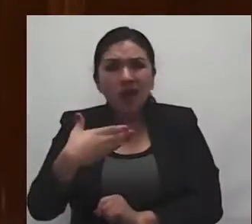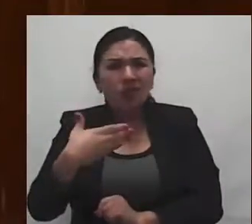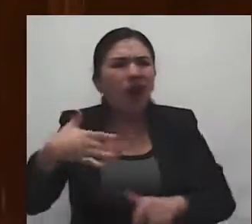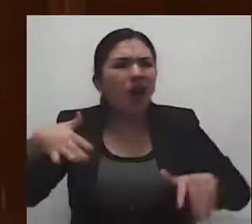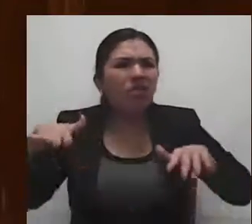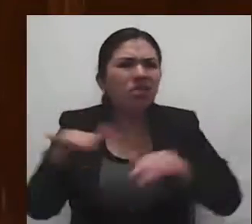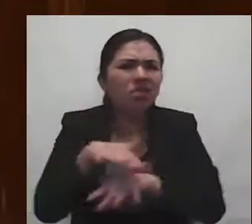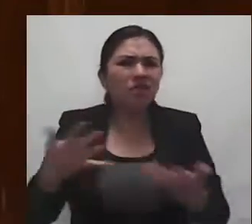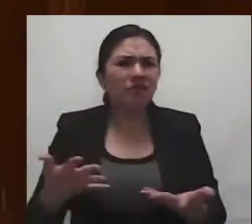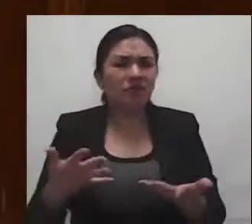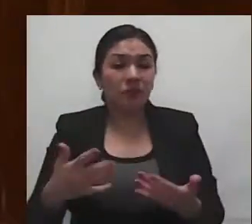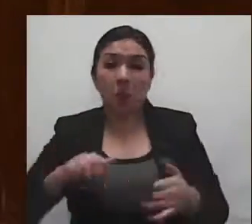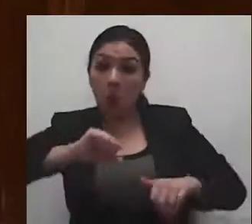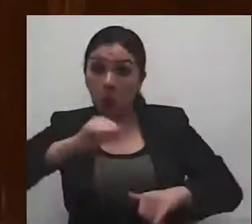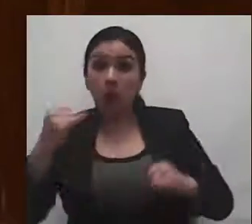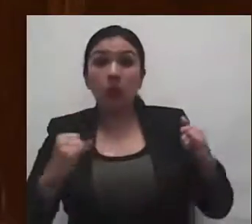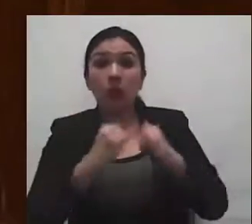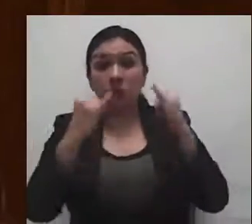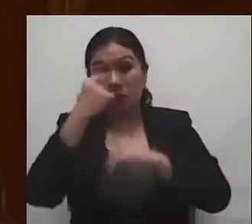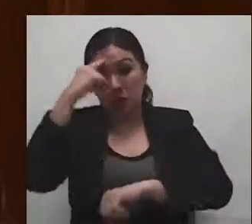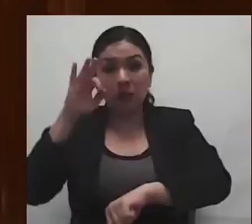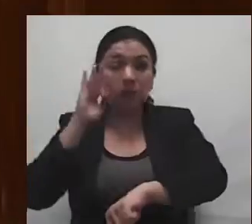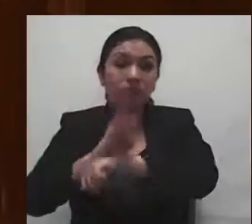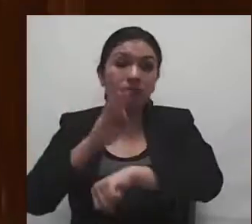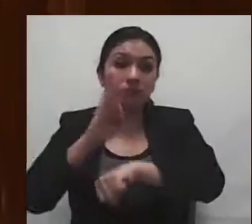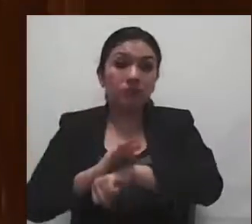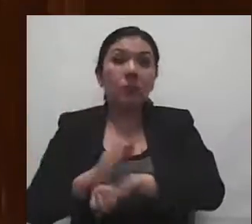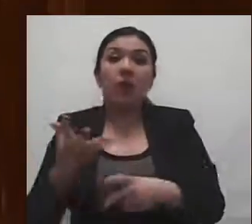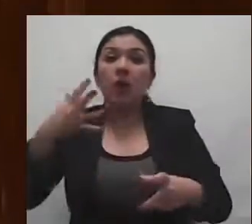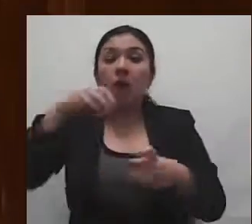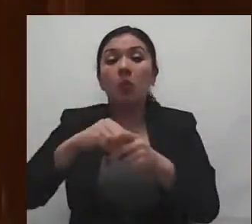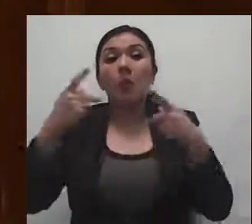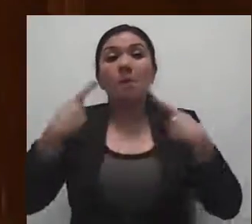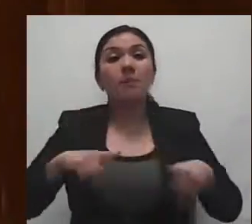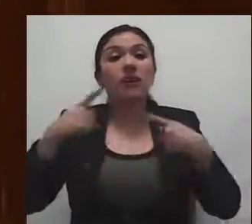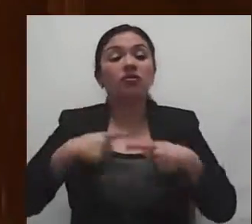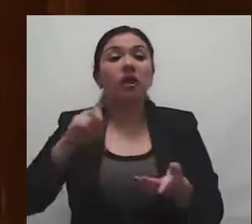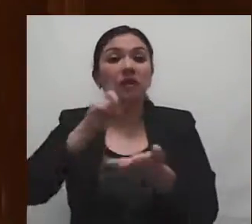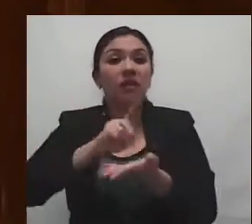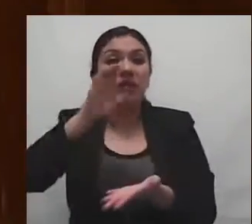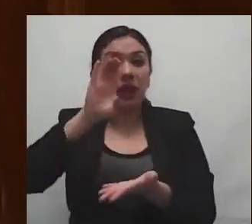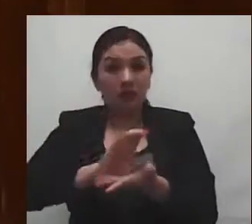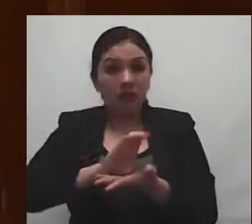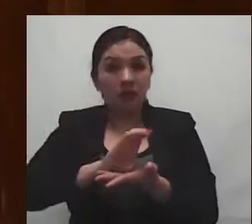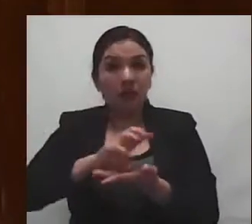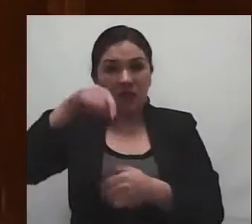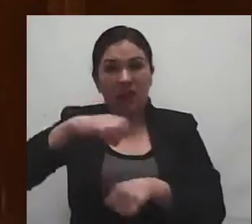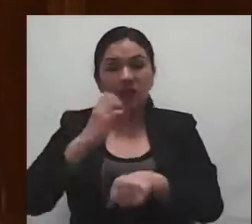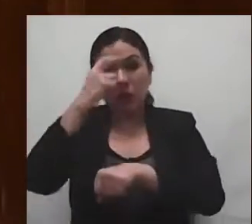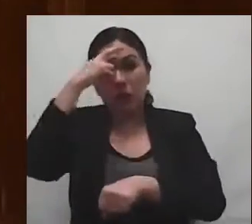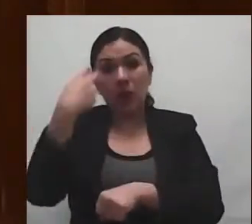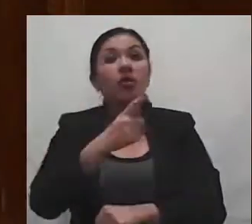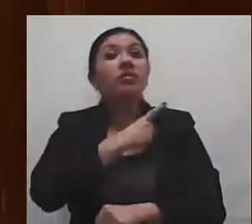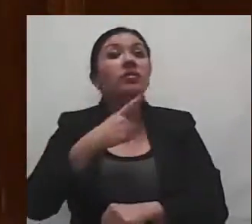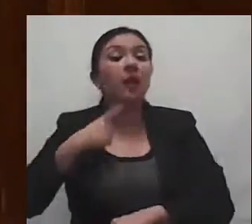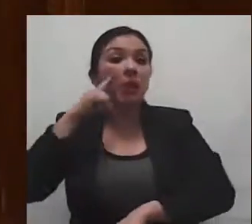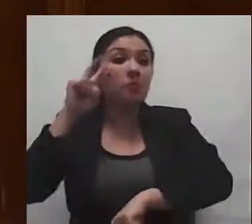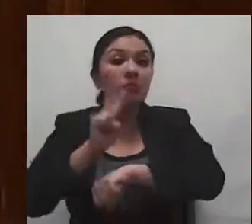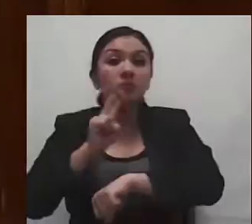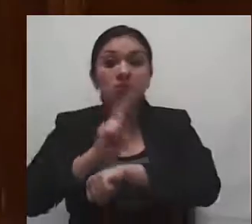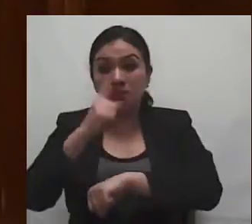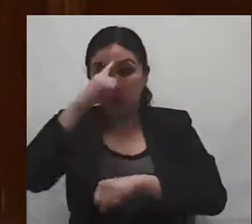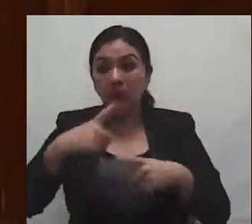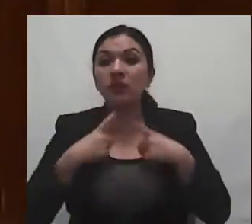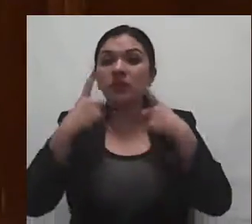el Instituto Mexiquense para la Protección e Integración del Desarrollo de las Personas con Discapacidad debe velar para garantizar